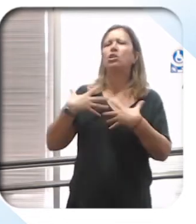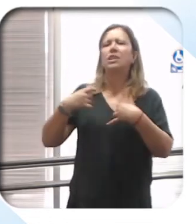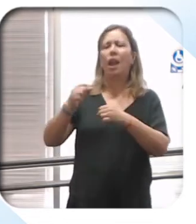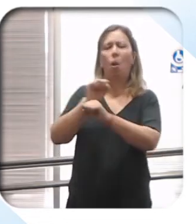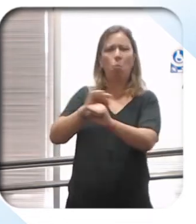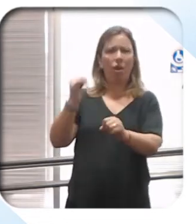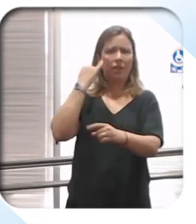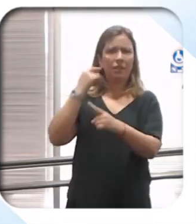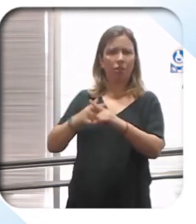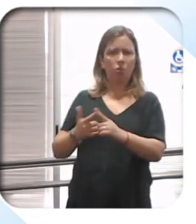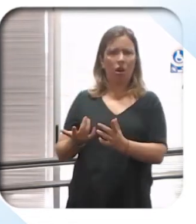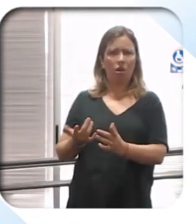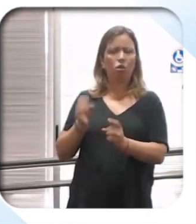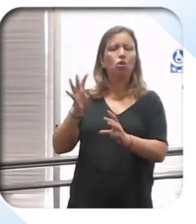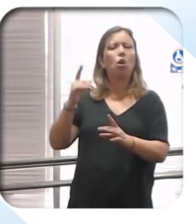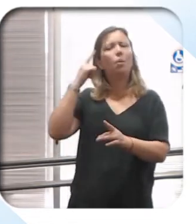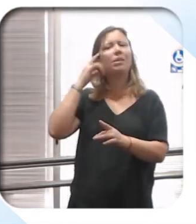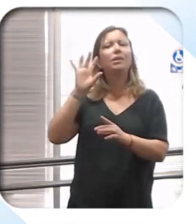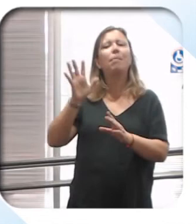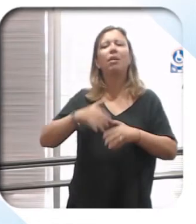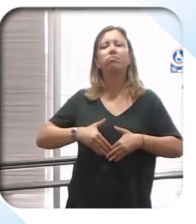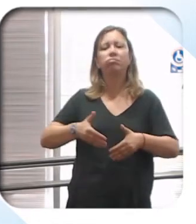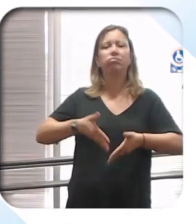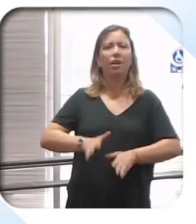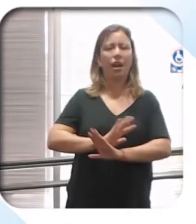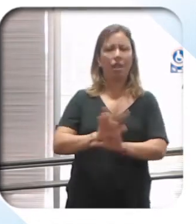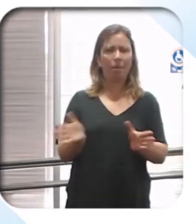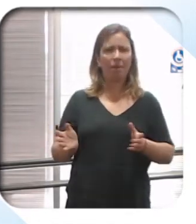lo vemos con un fin reproductivo. Y entonces